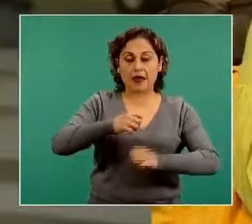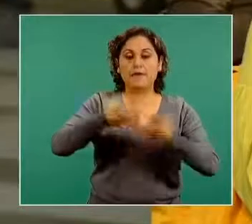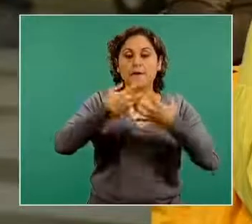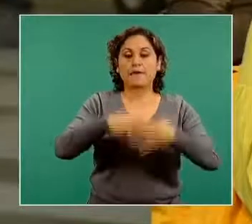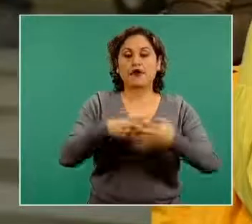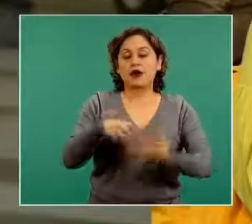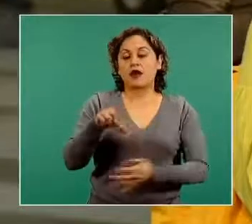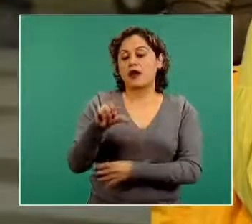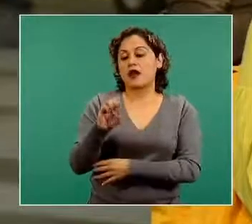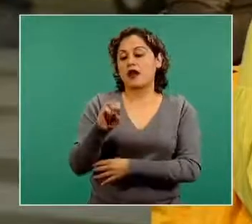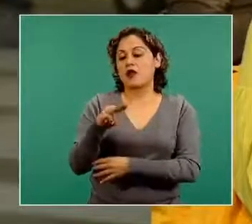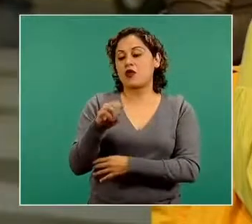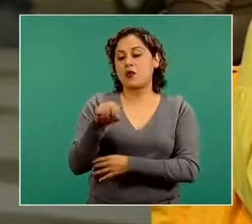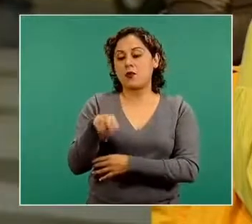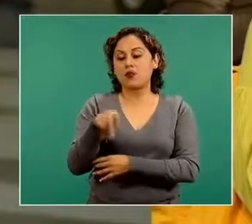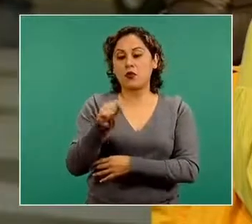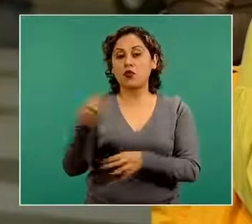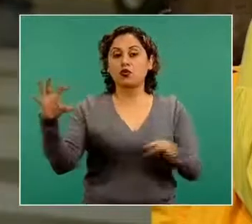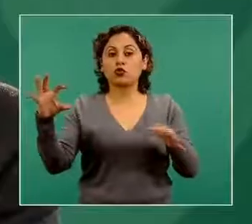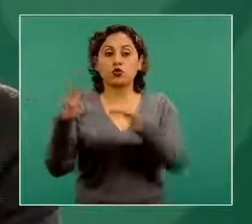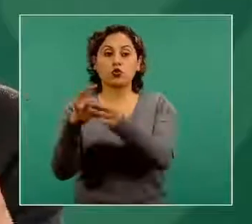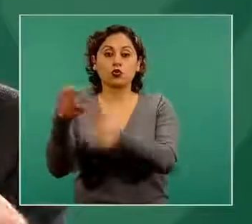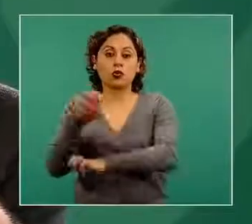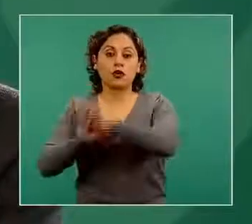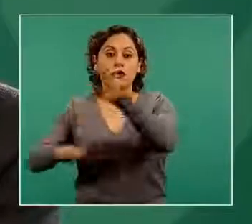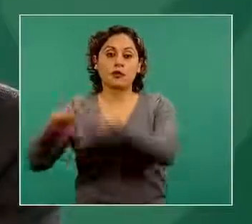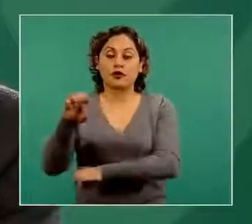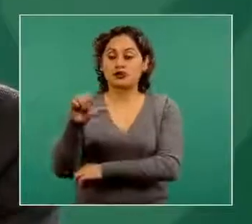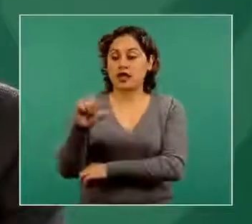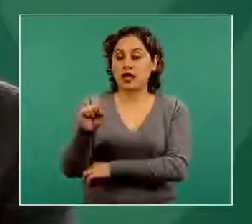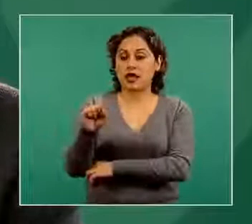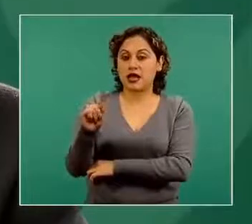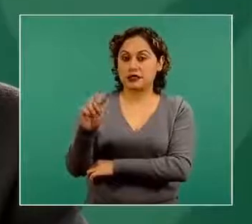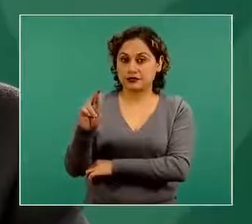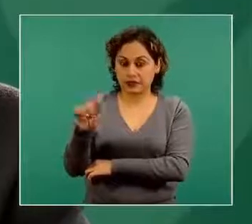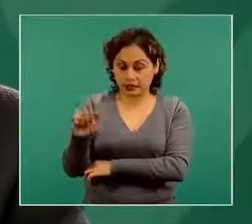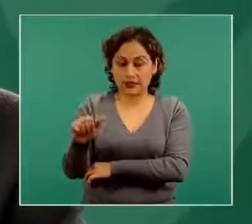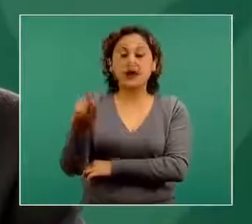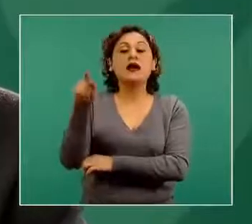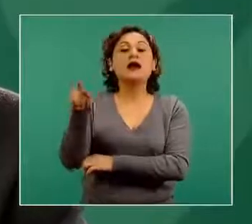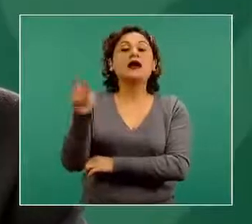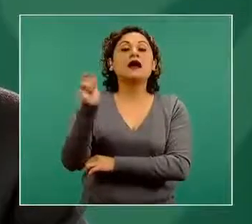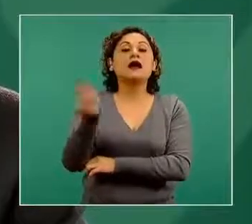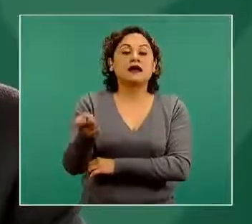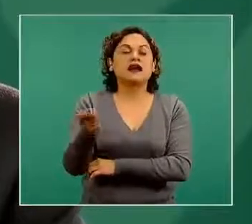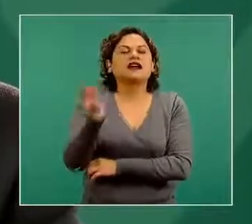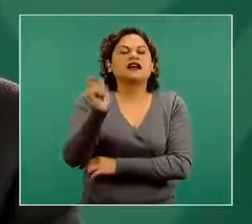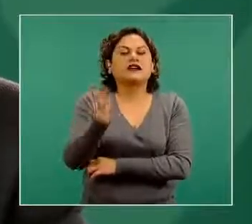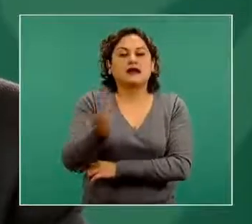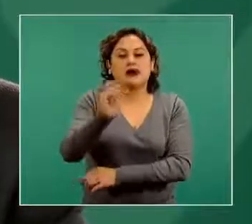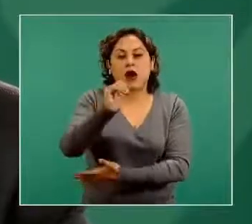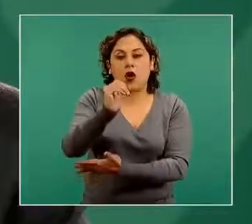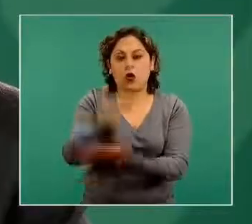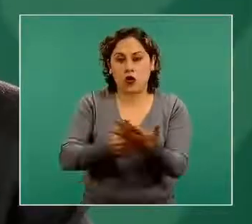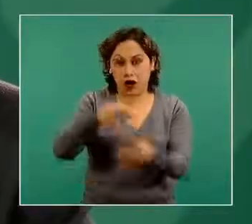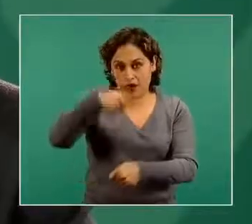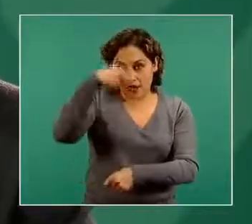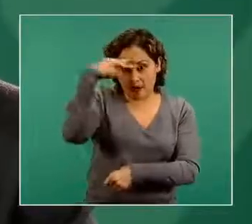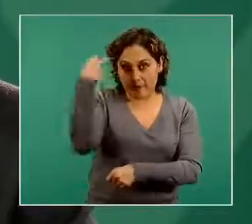el convenio que hizo con Astra, incluye el abastecimiento de la compra en México, que es para un total